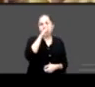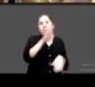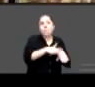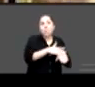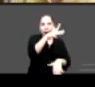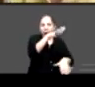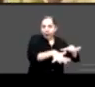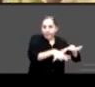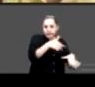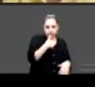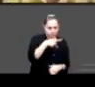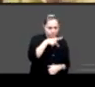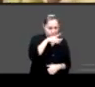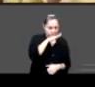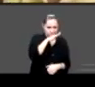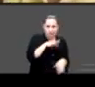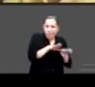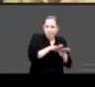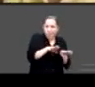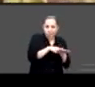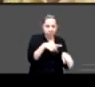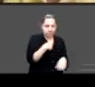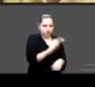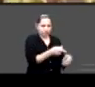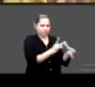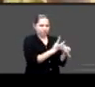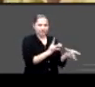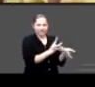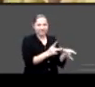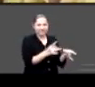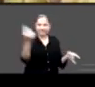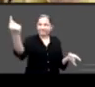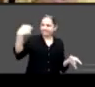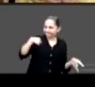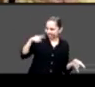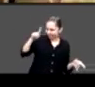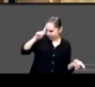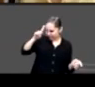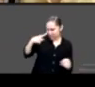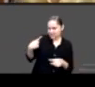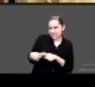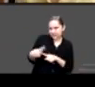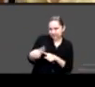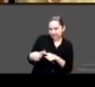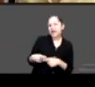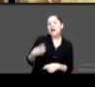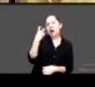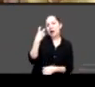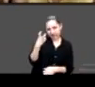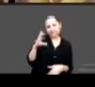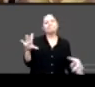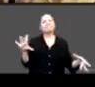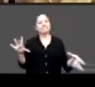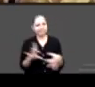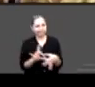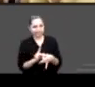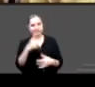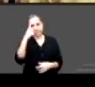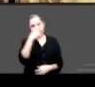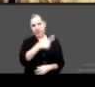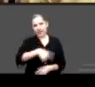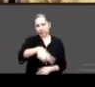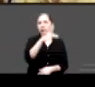hacemos. El INMUJERES creó este excelente curso en línea que aquí está y que ahorita viene muy bien con estos tiempos de la contingencia de poderlo hacer desde